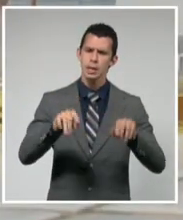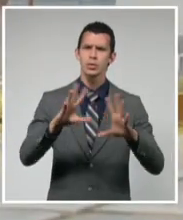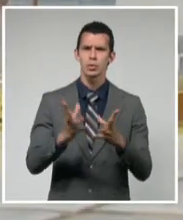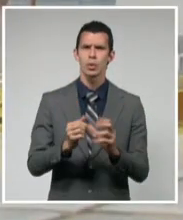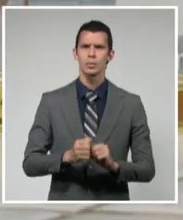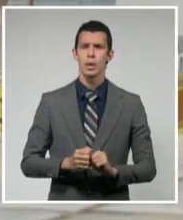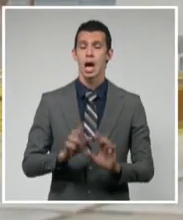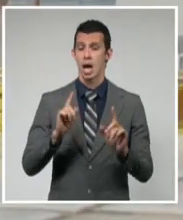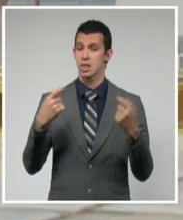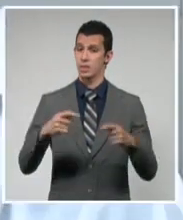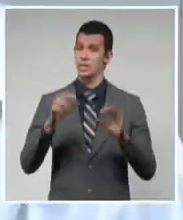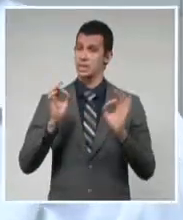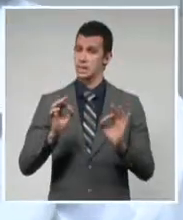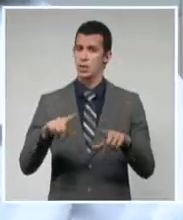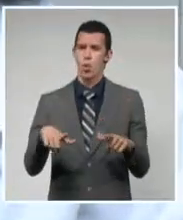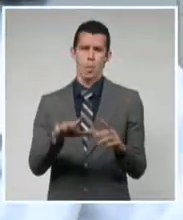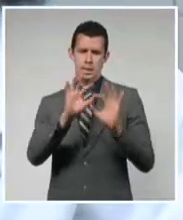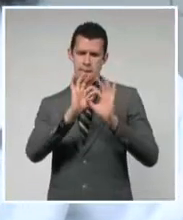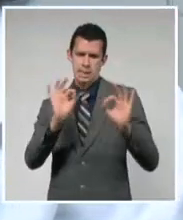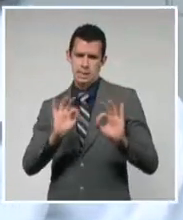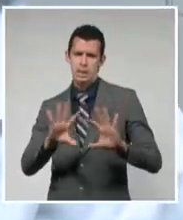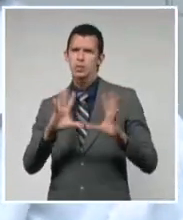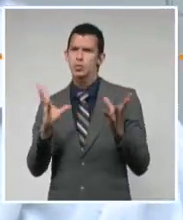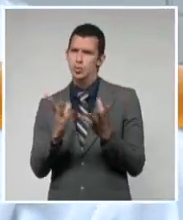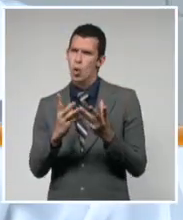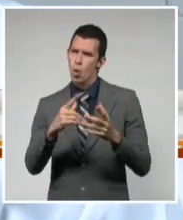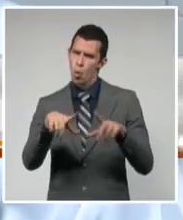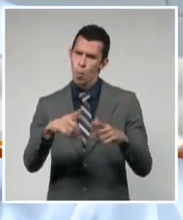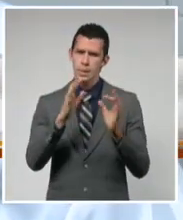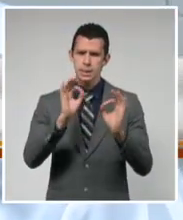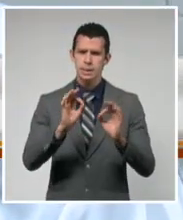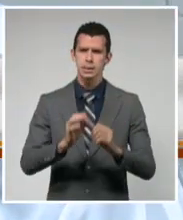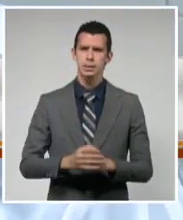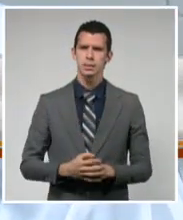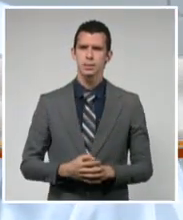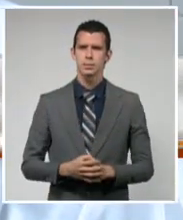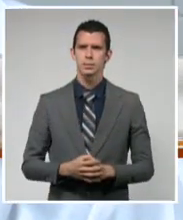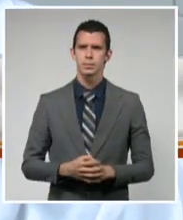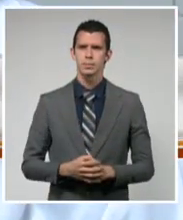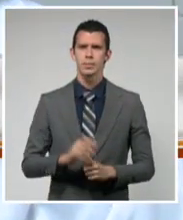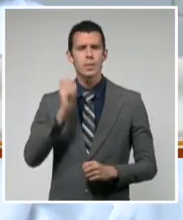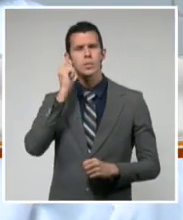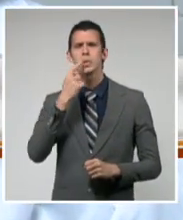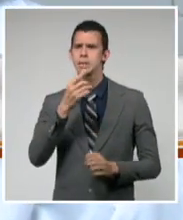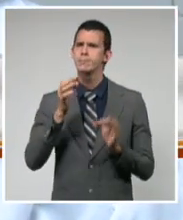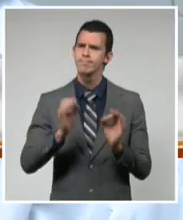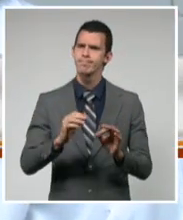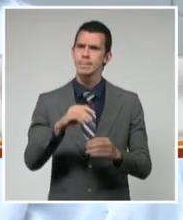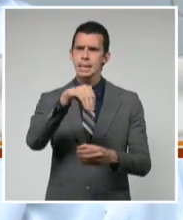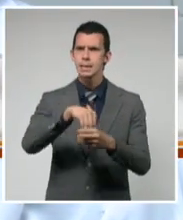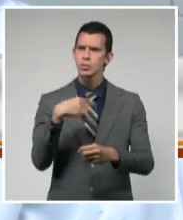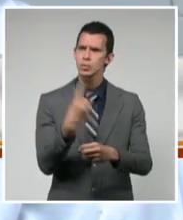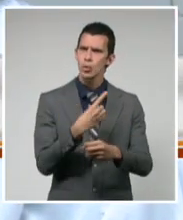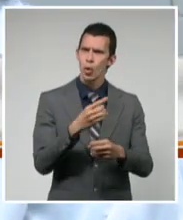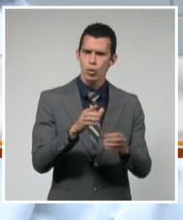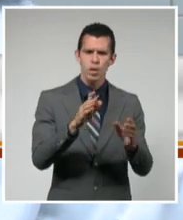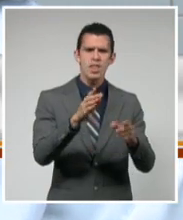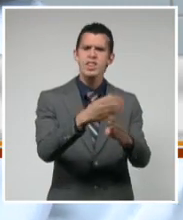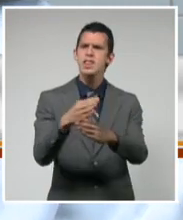momento bebé tiene un sistema de gestión de no queda implementado tenemos diferentes puntos críticos de control la materia prima